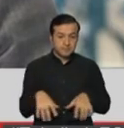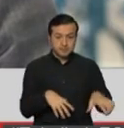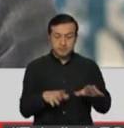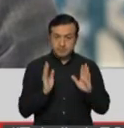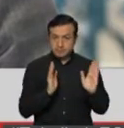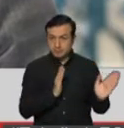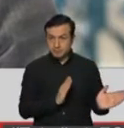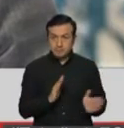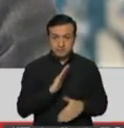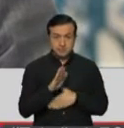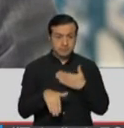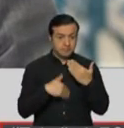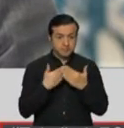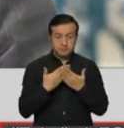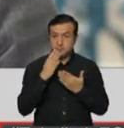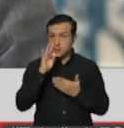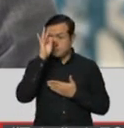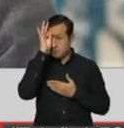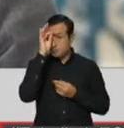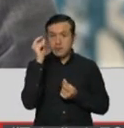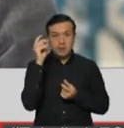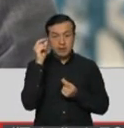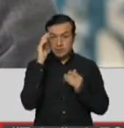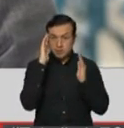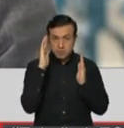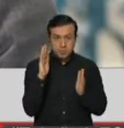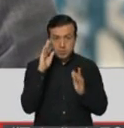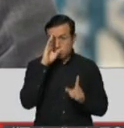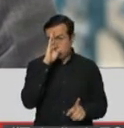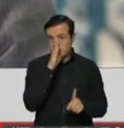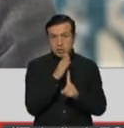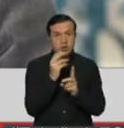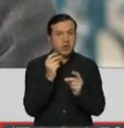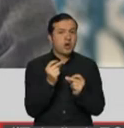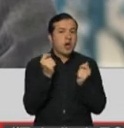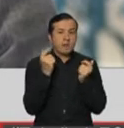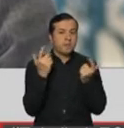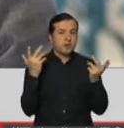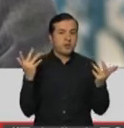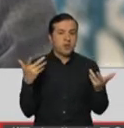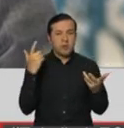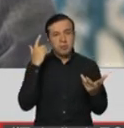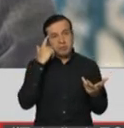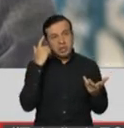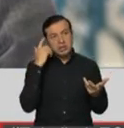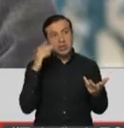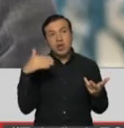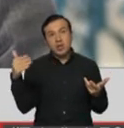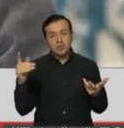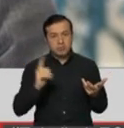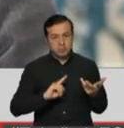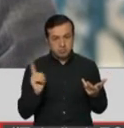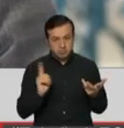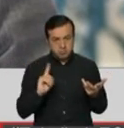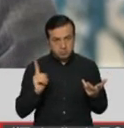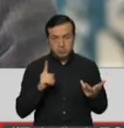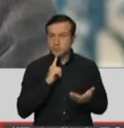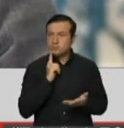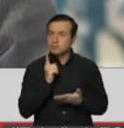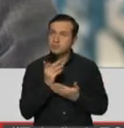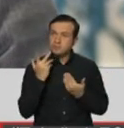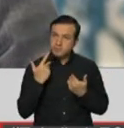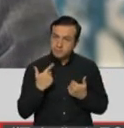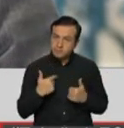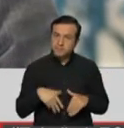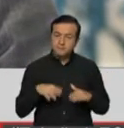nuestros sistemas de salud sean más eficientes. Es un objetivo inmediato, no podemos esperar para que eso ocurra, ¿no? Al efecto, ¿qué es lo que